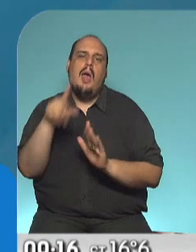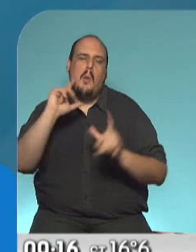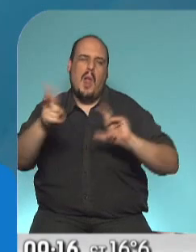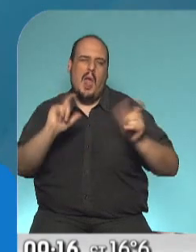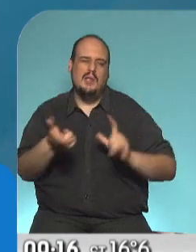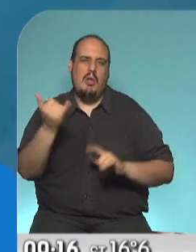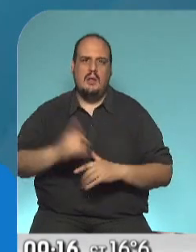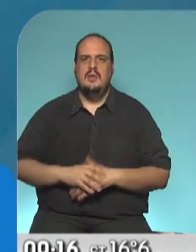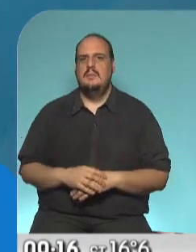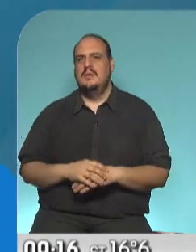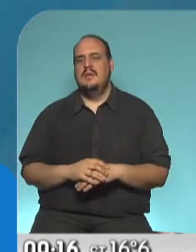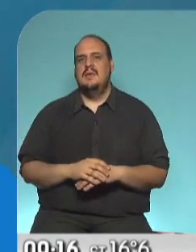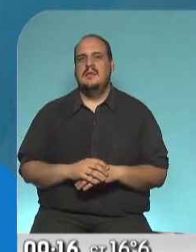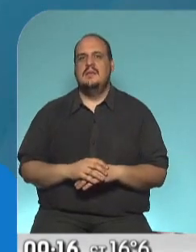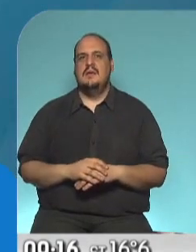variaciones